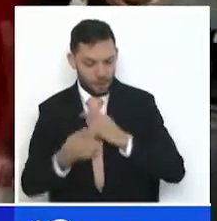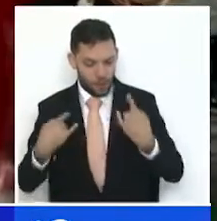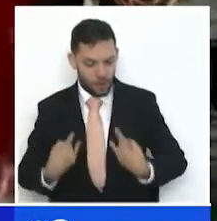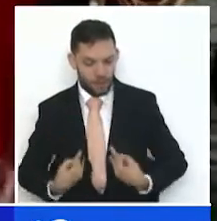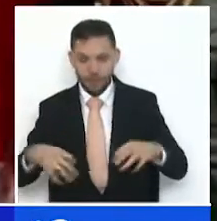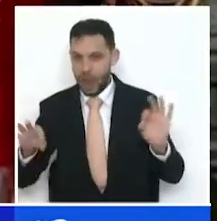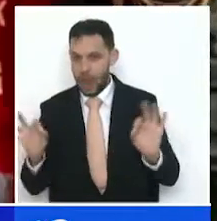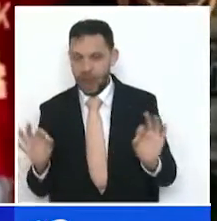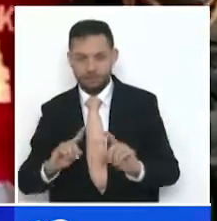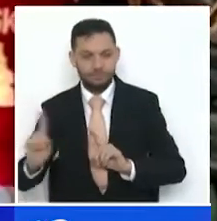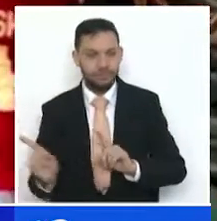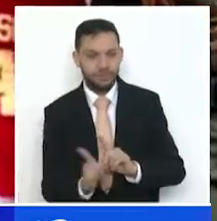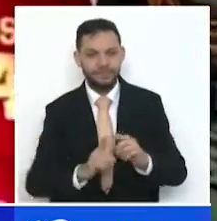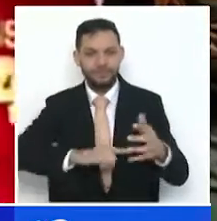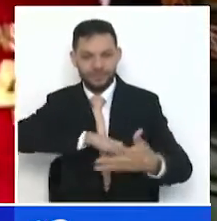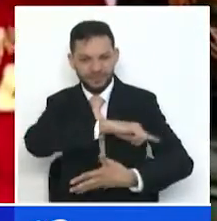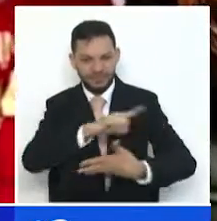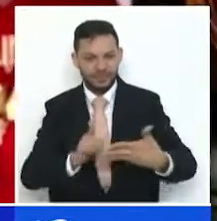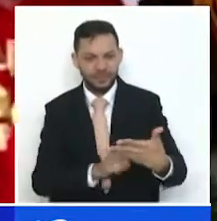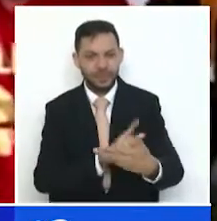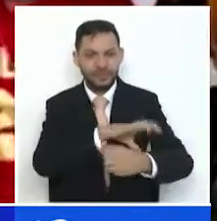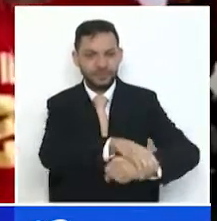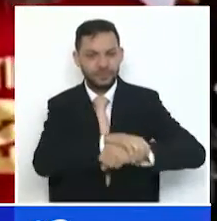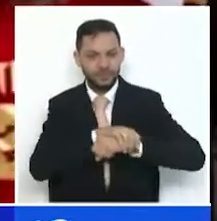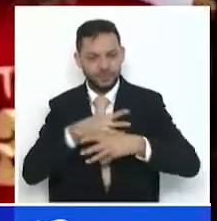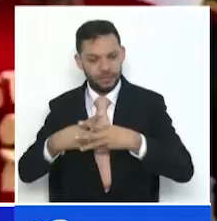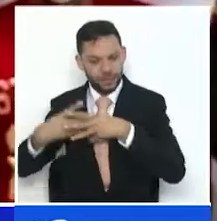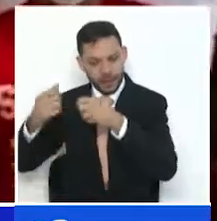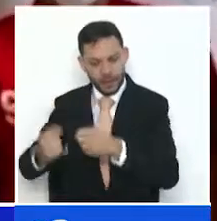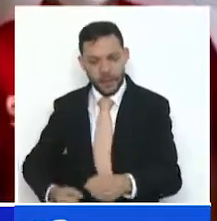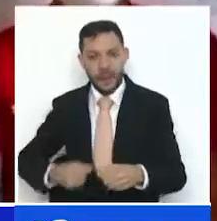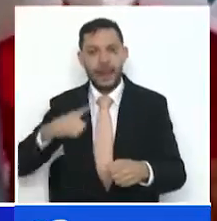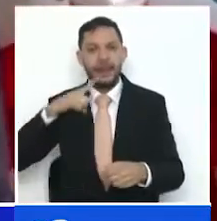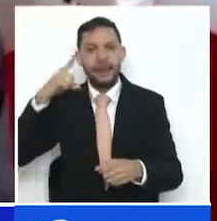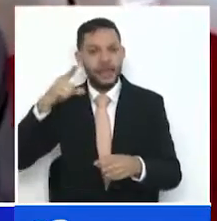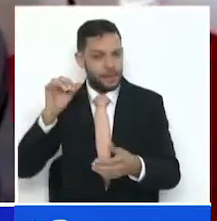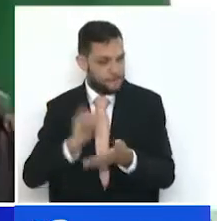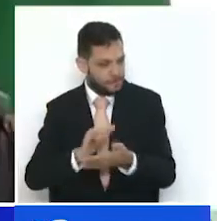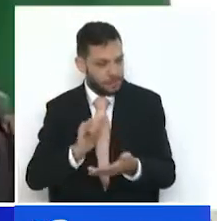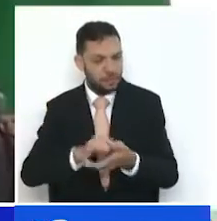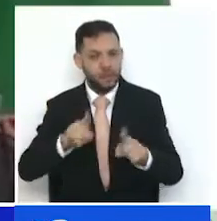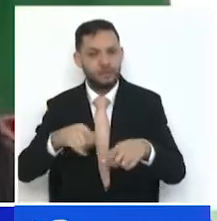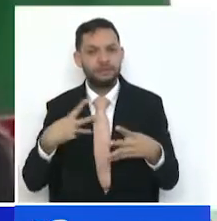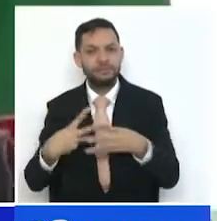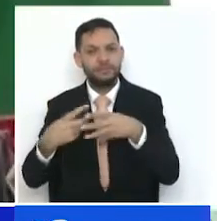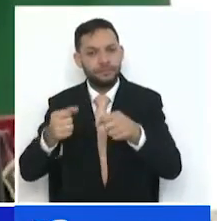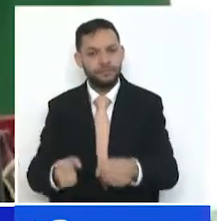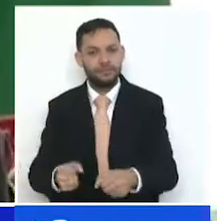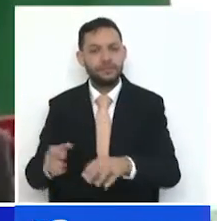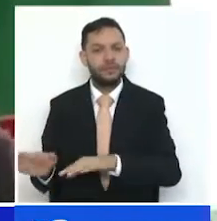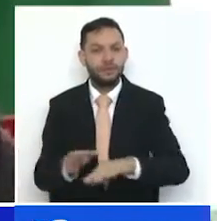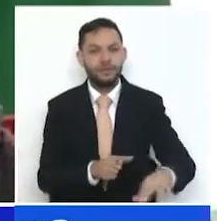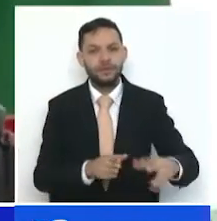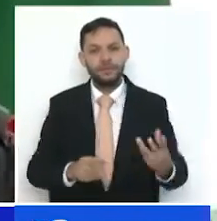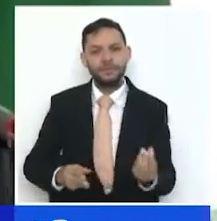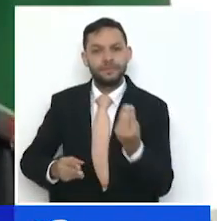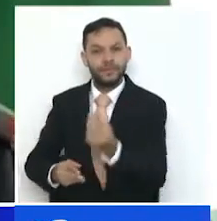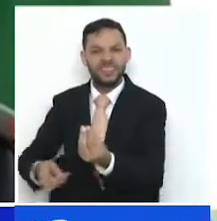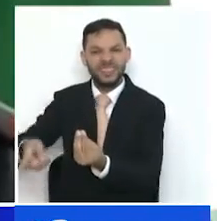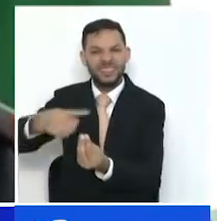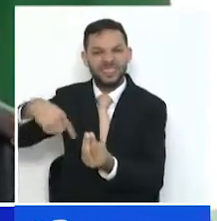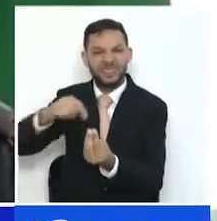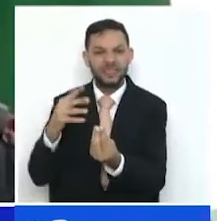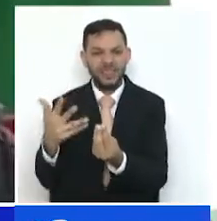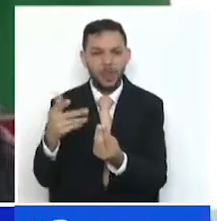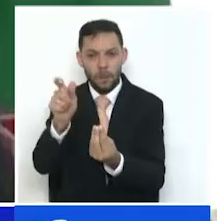alias El Meme, alias Lagar y alias Arracacho, quien era el líder del grupo delincuencial. Los capturados fueron dejados a disposición de la